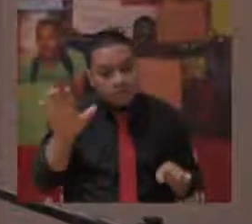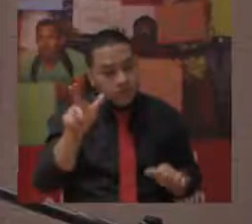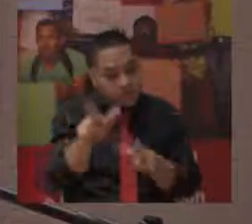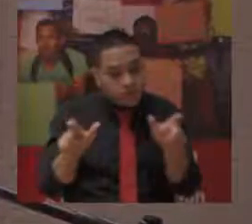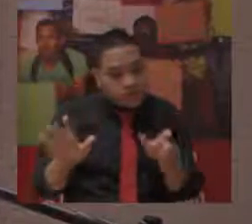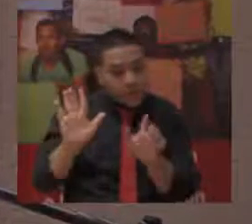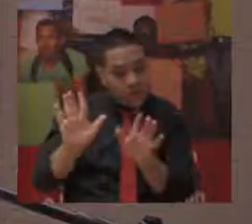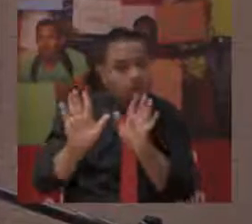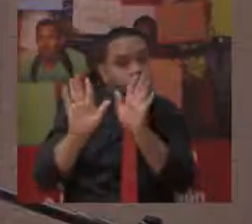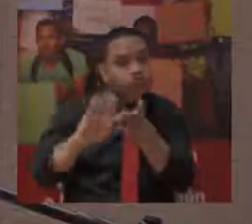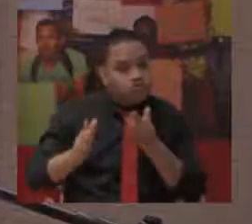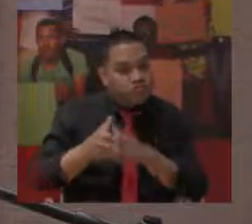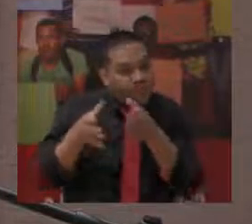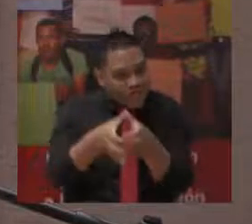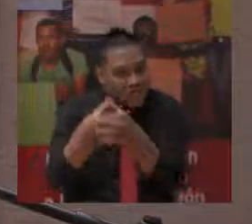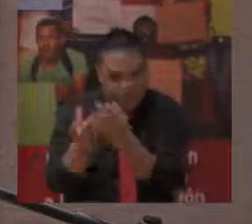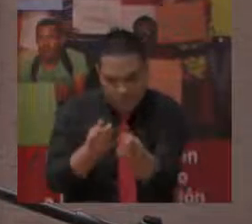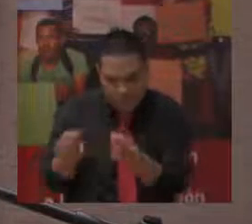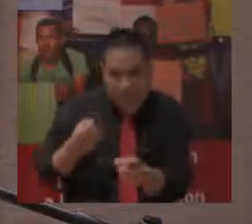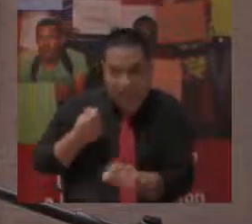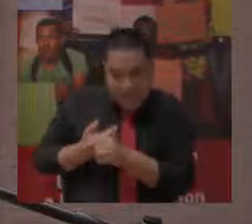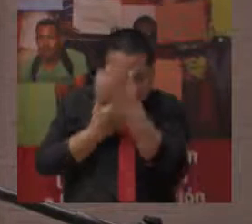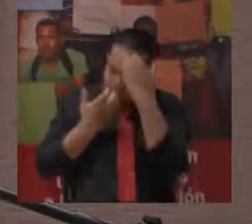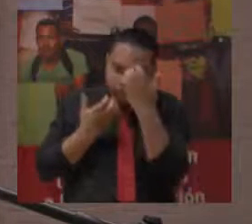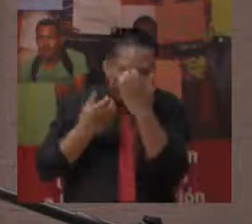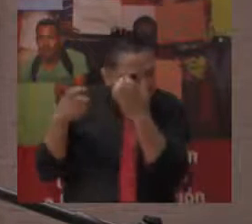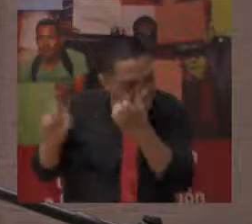a estas comunidades en condición de vulnerabilidad.